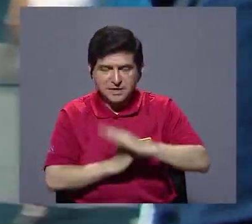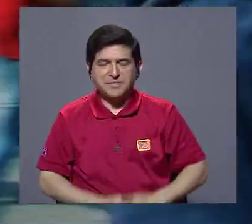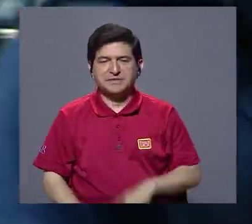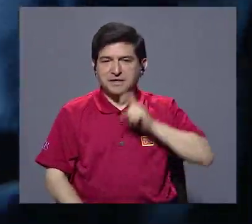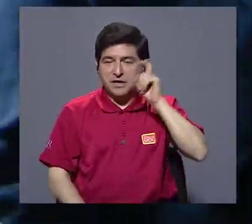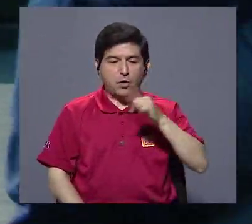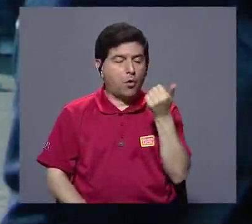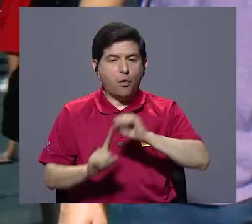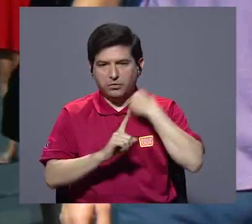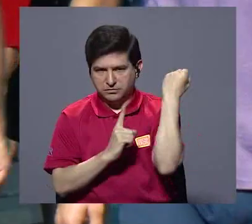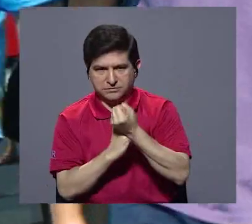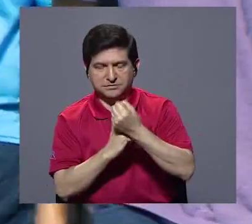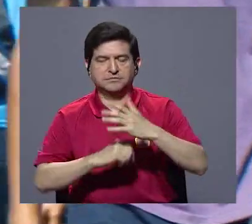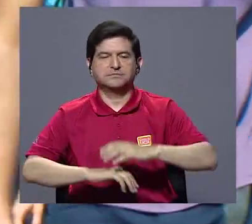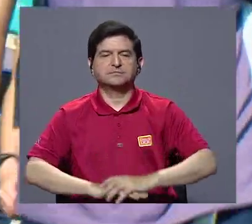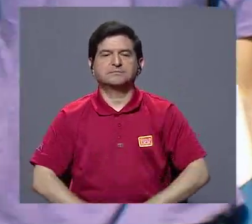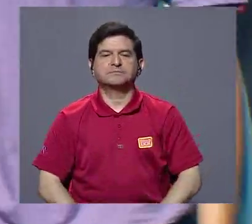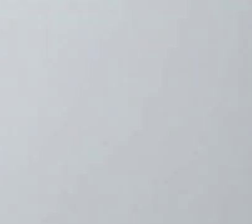cualquier otra condición.